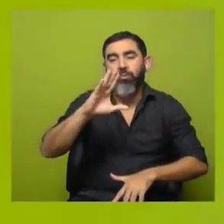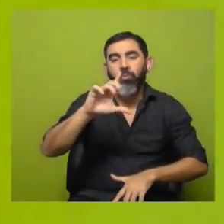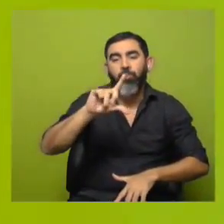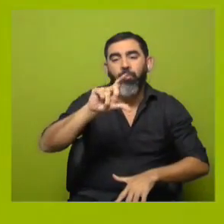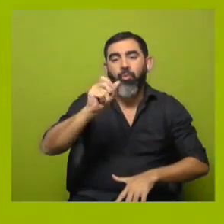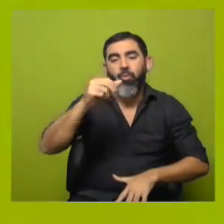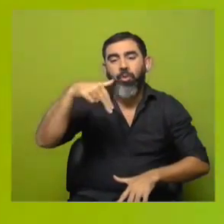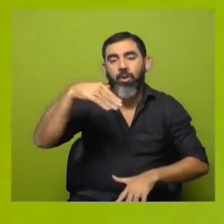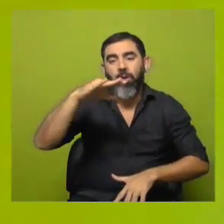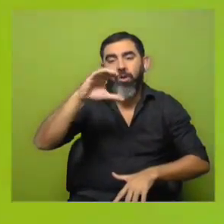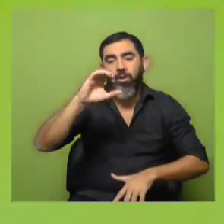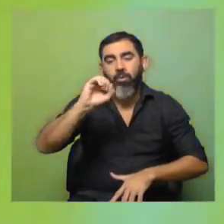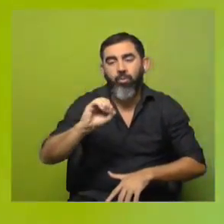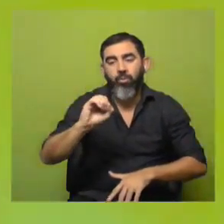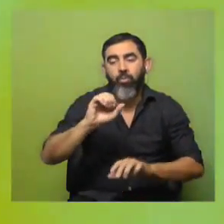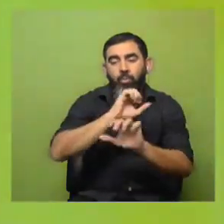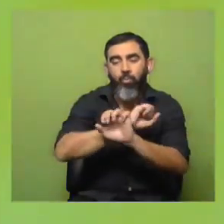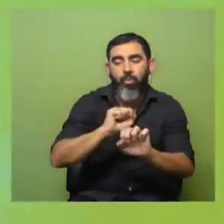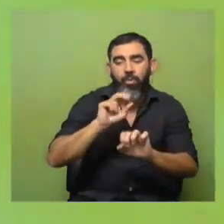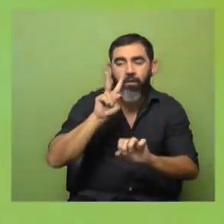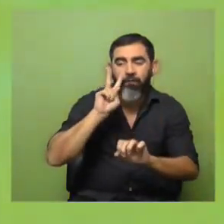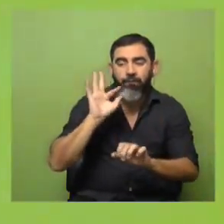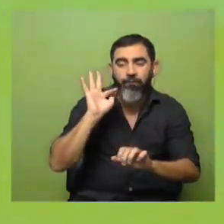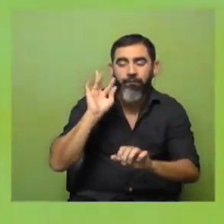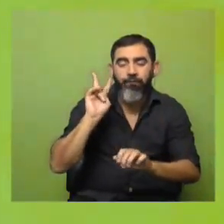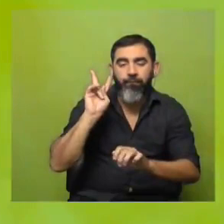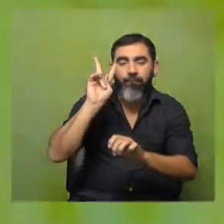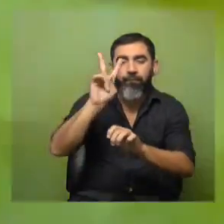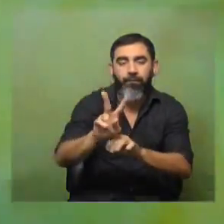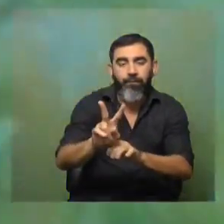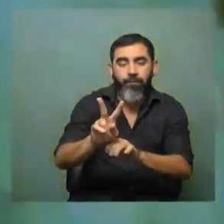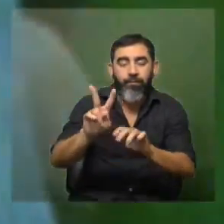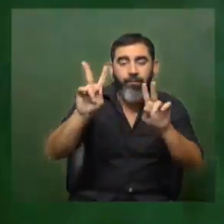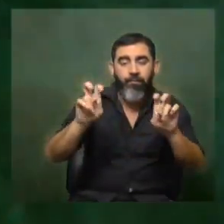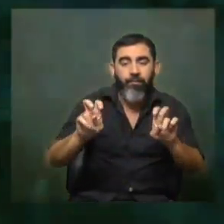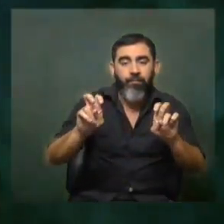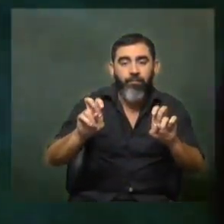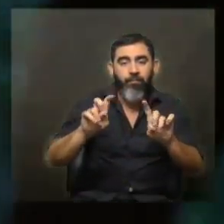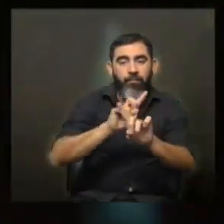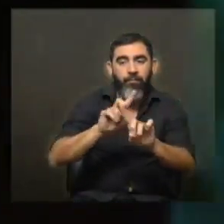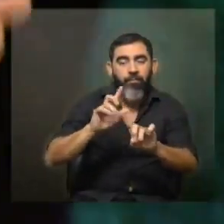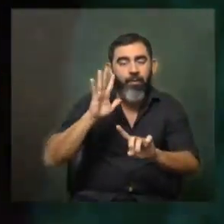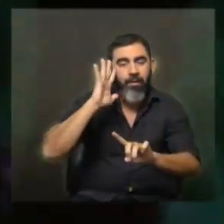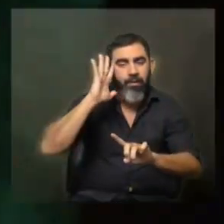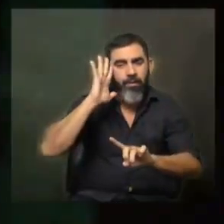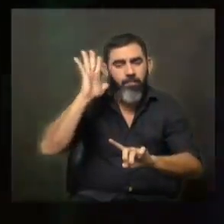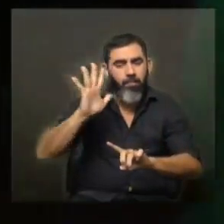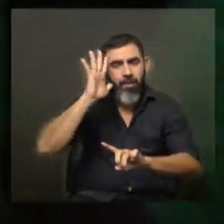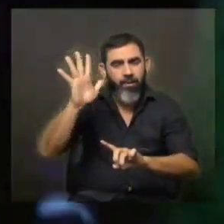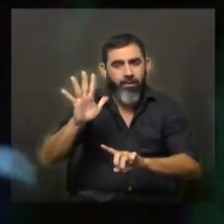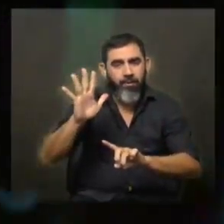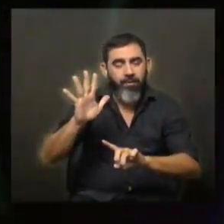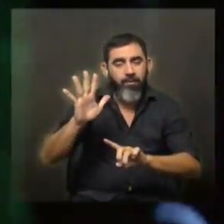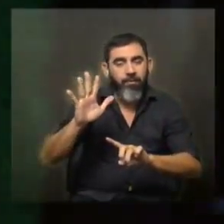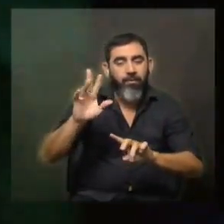al que ni siquiera Steven Spielberg se animó a llegar, porque el Jurásico es joven, al lado